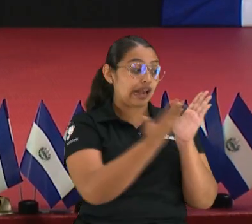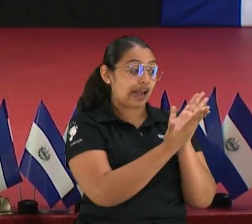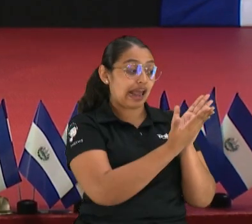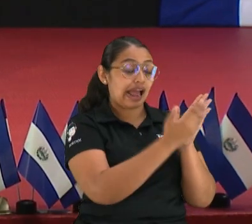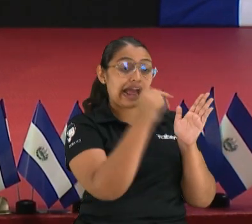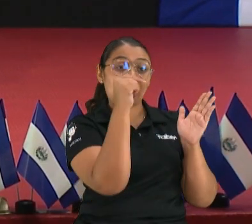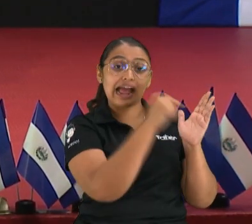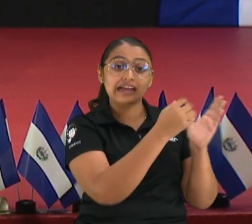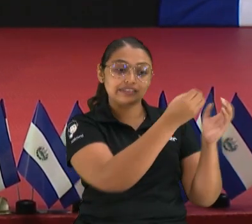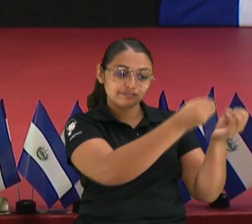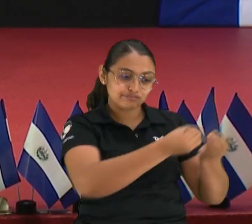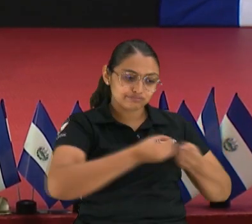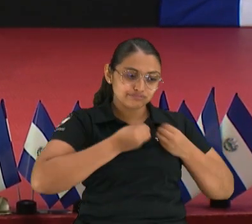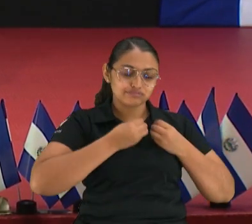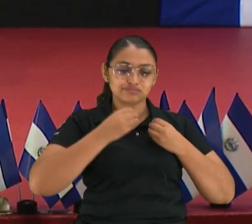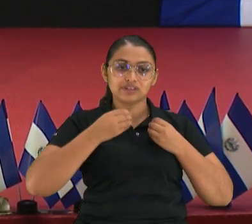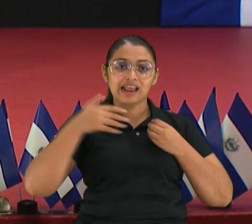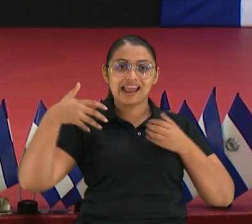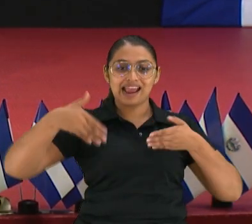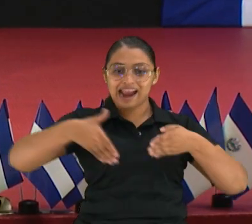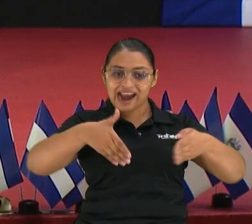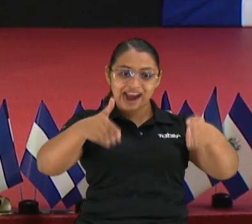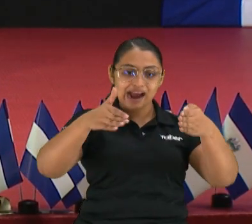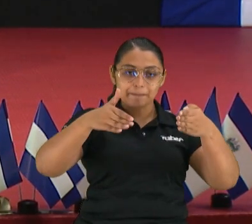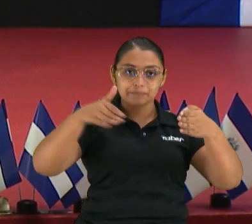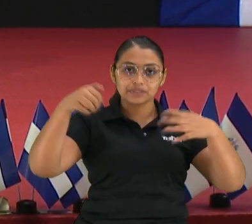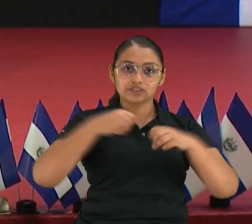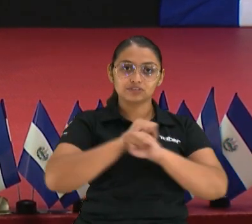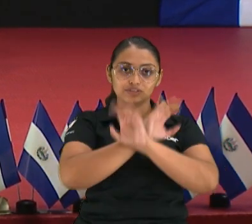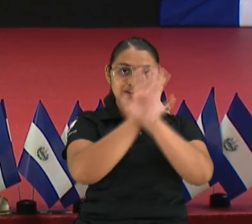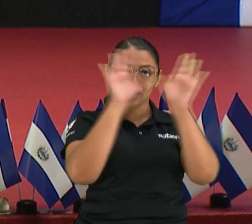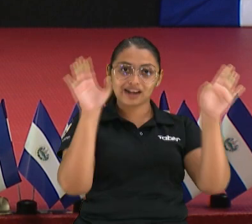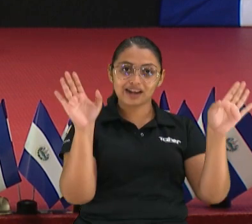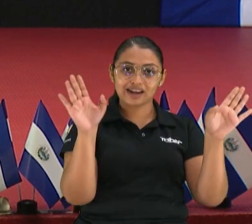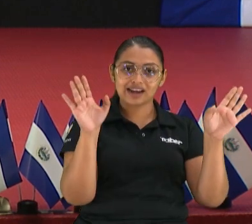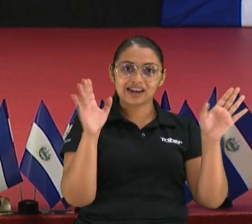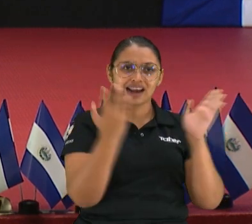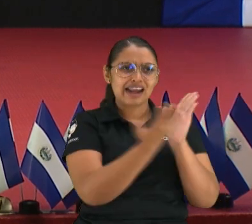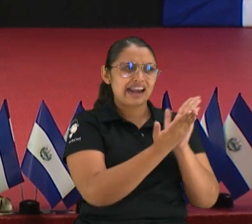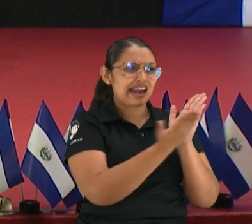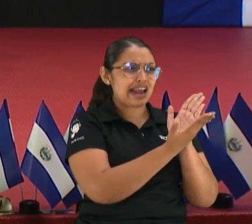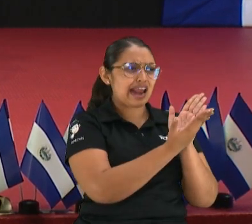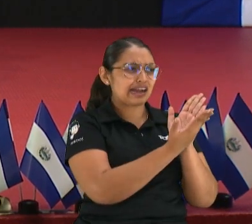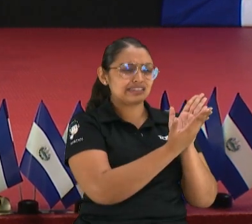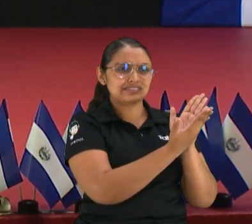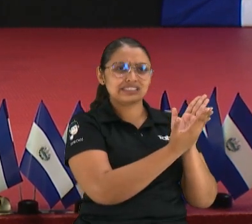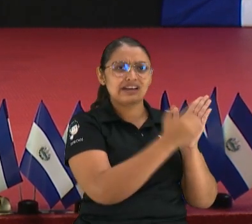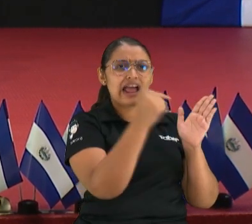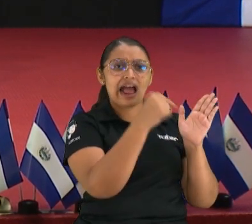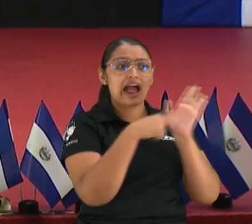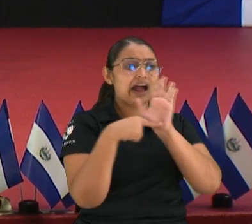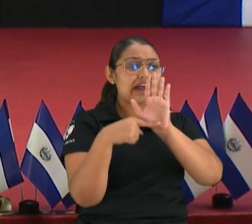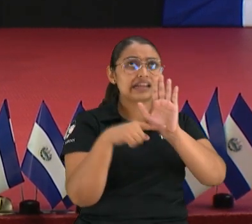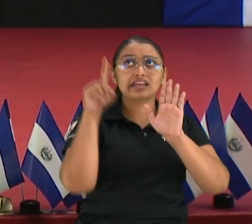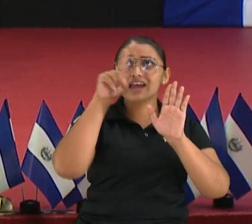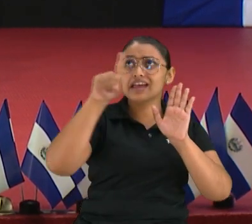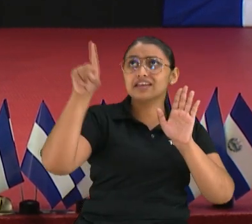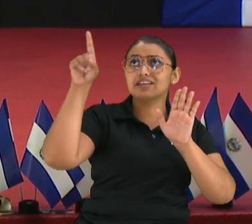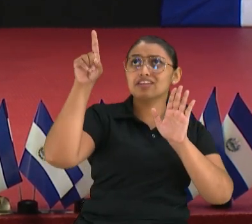lumbrera mi camino la Biblia no prueba la existencia de dios la Biblia da por sentado que dios existe